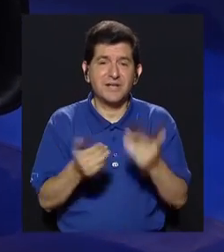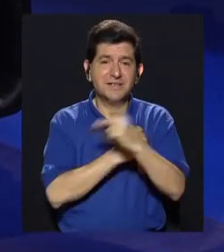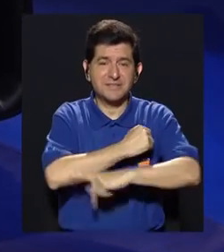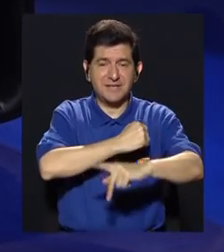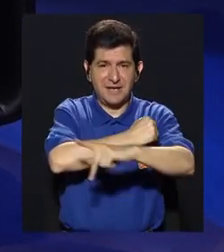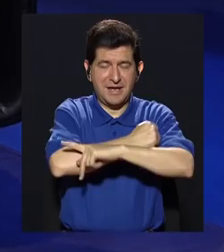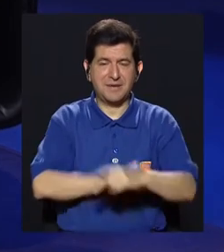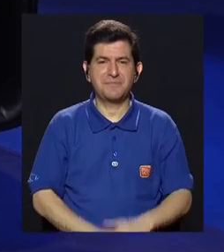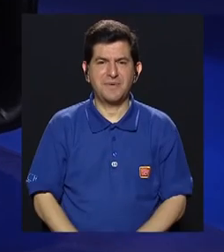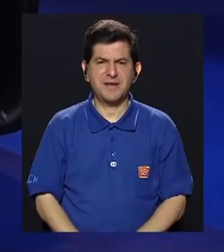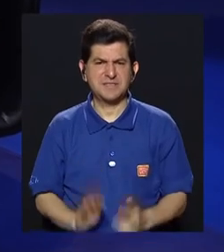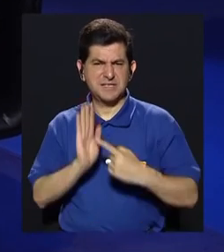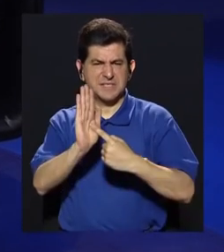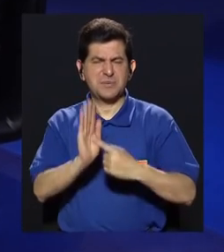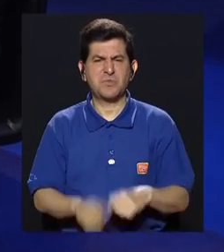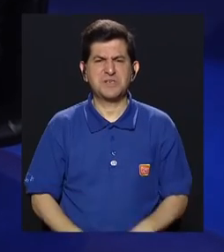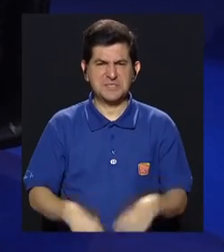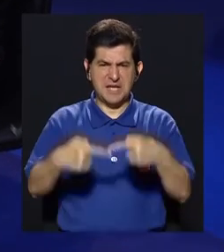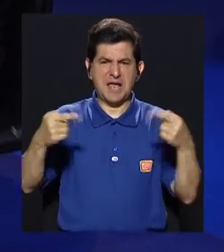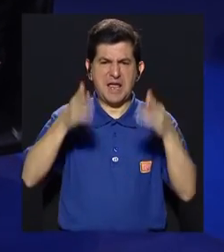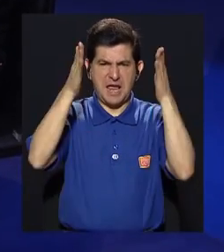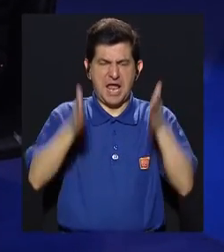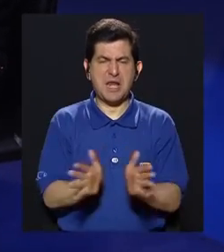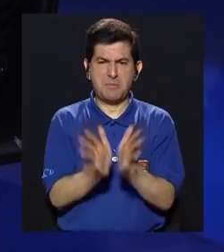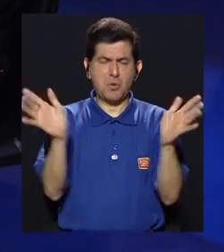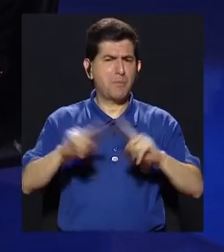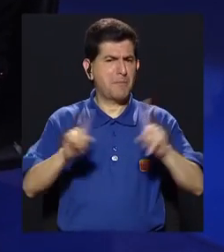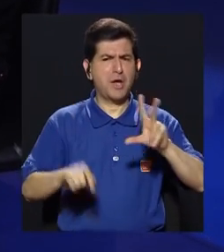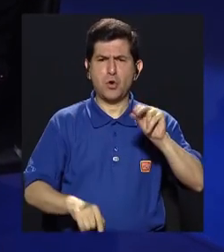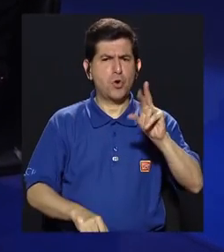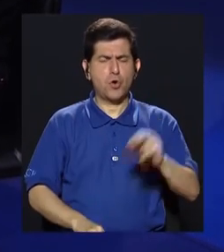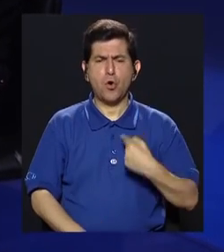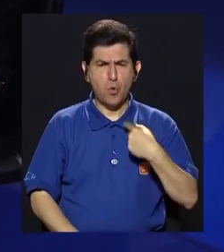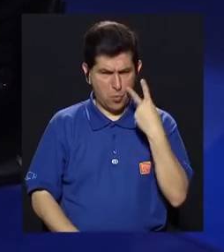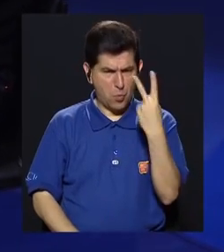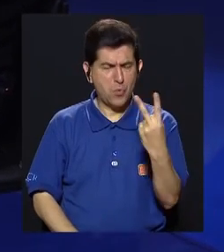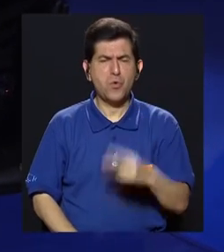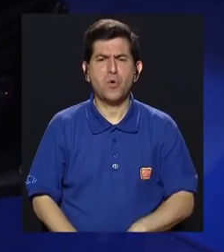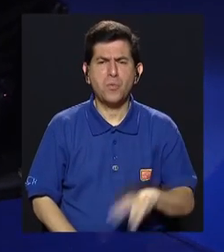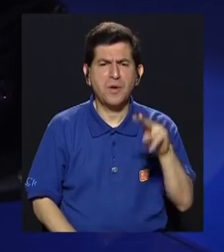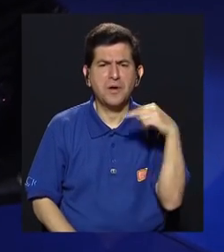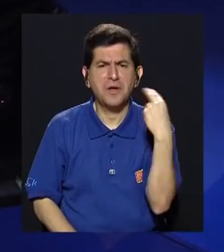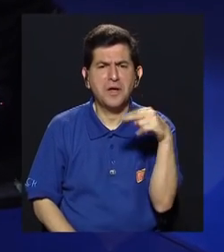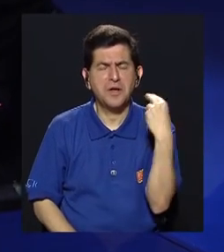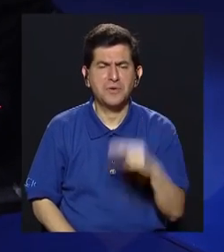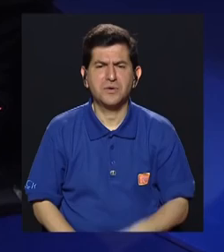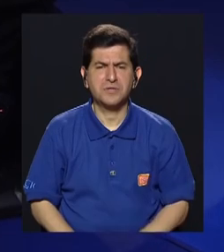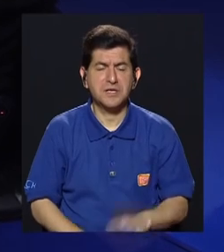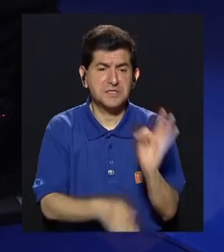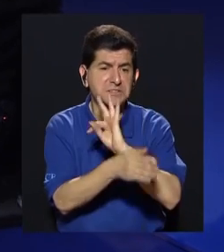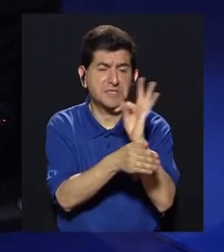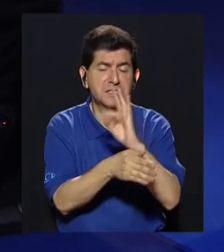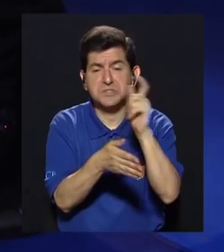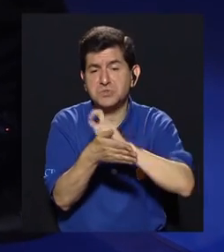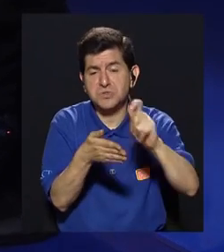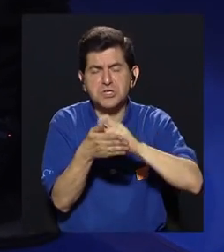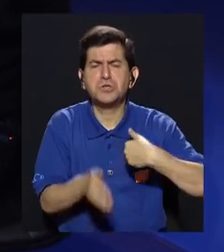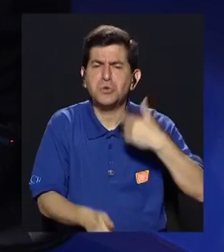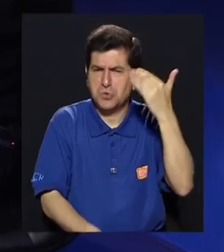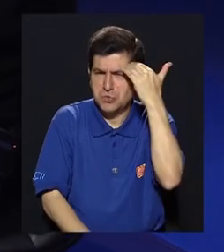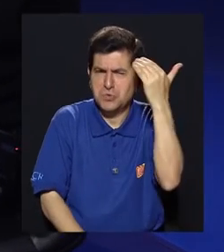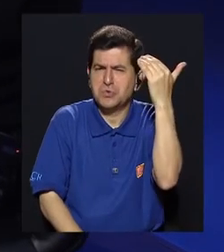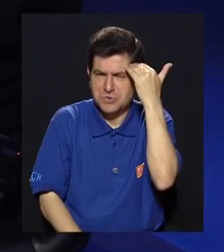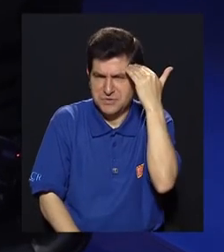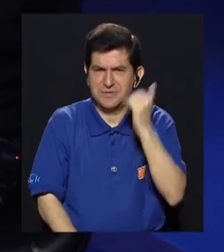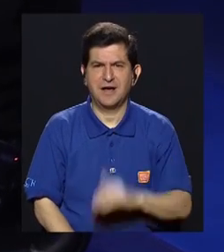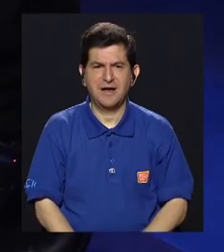cientista social uno sabe uno entiende cómo hay cierta gente en el país que se pinta como